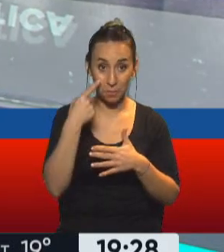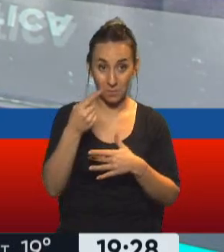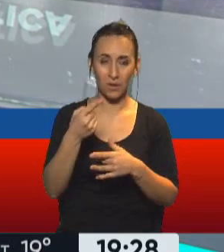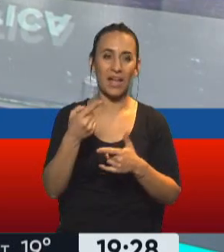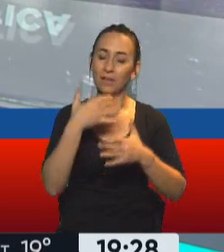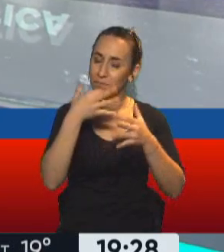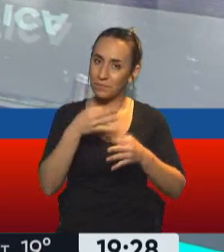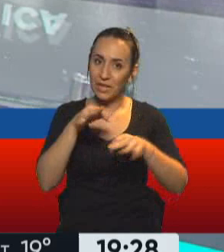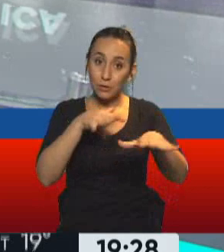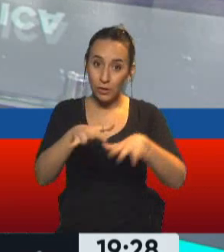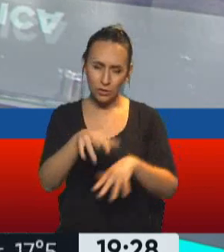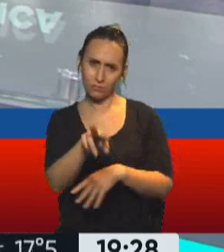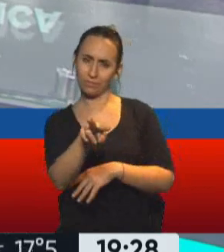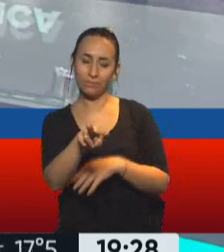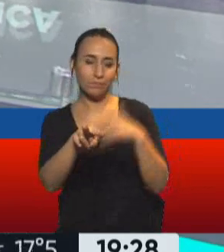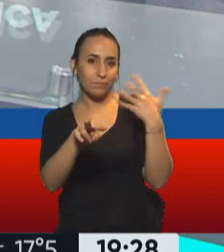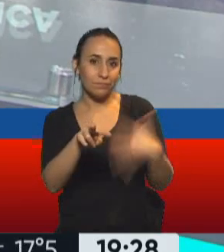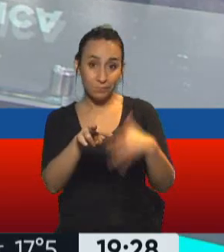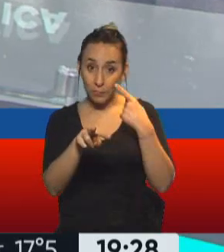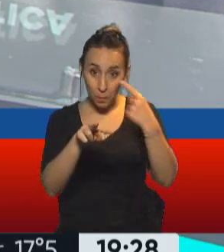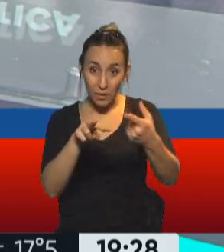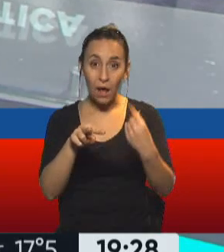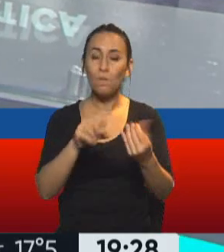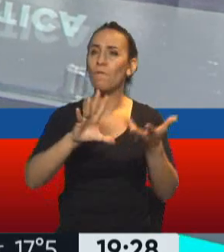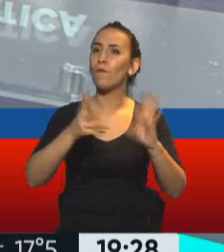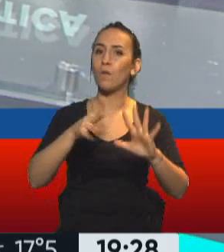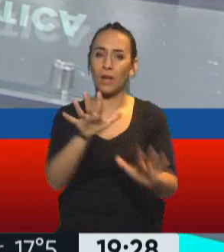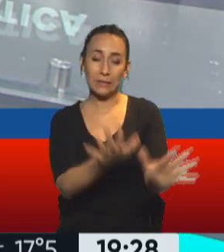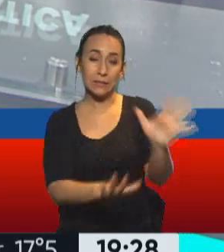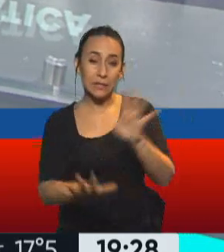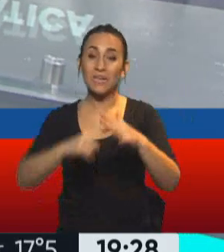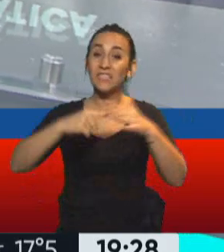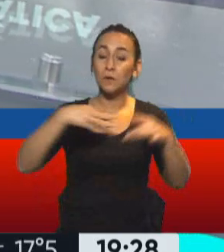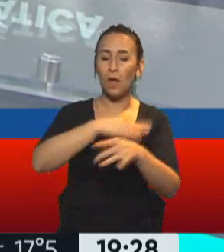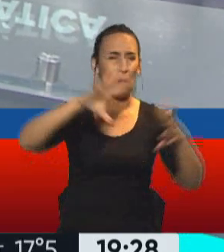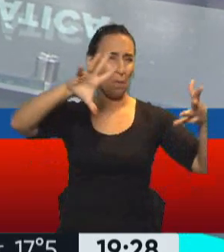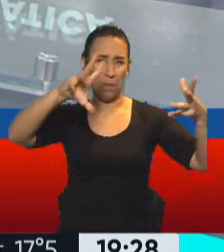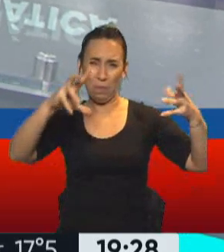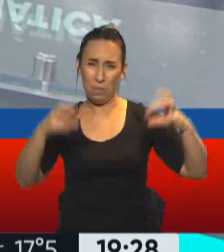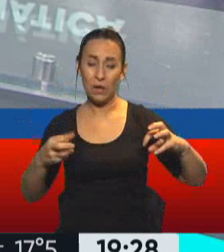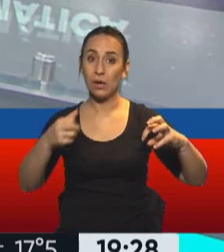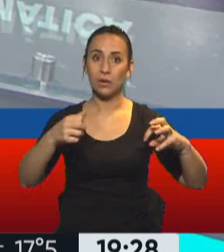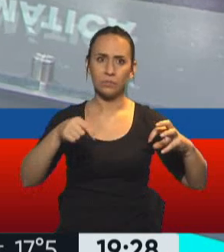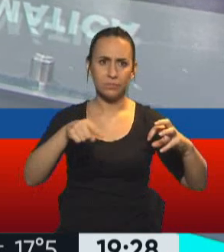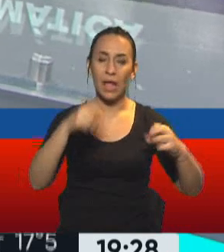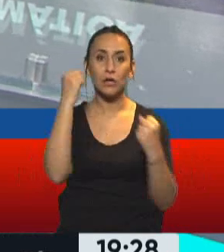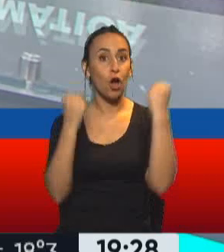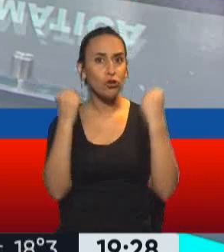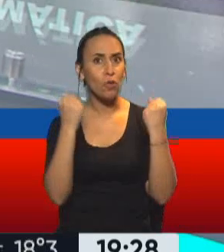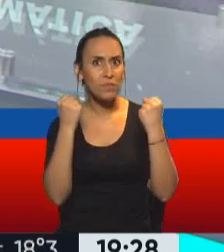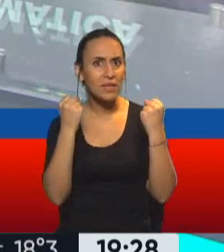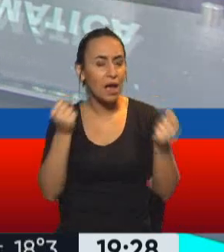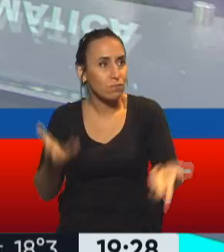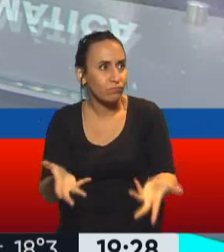la situación cuando vemos las inundaciones, fijémonos cómo hay que recomponer después una ciudad, la economía de un